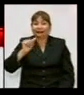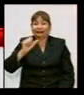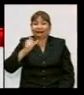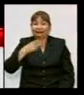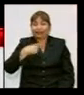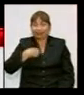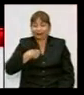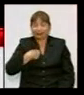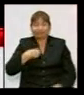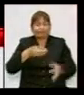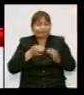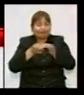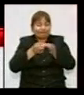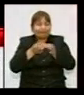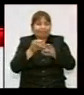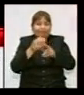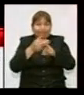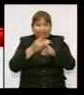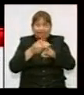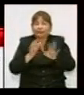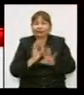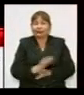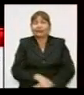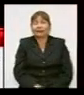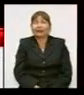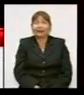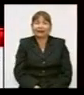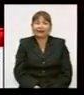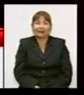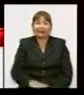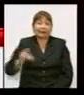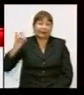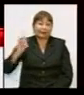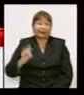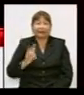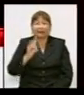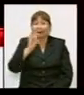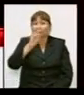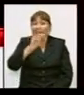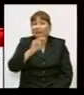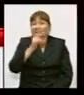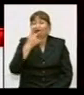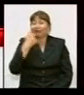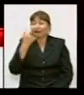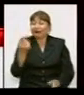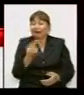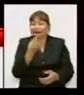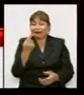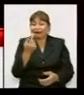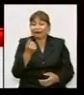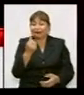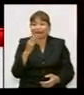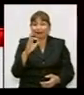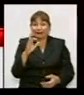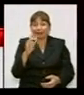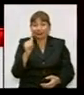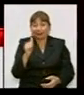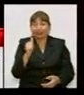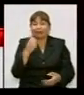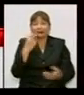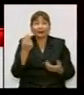una breve introducción. La Fuerza Aérea actualmente viene desarrollando operaciones en